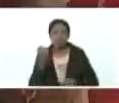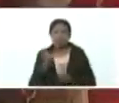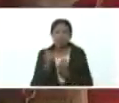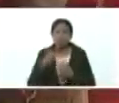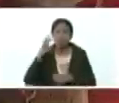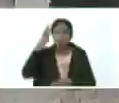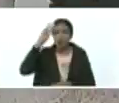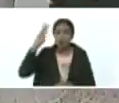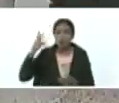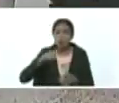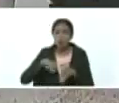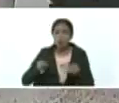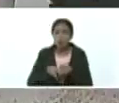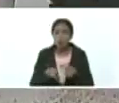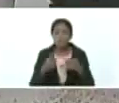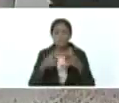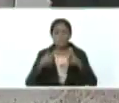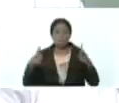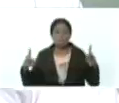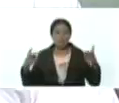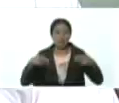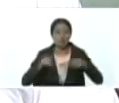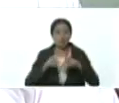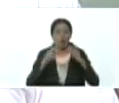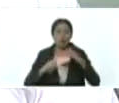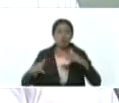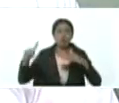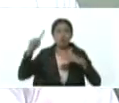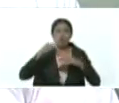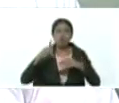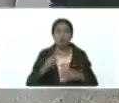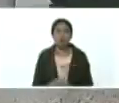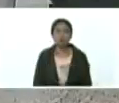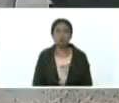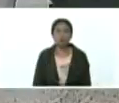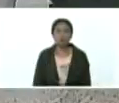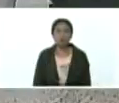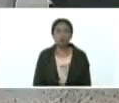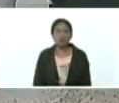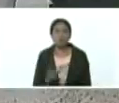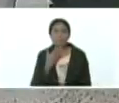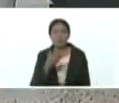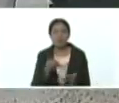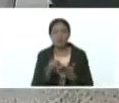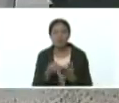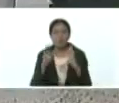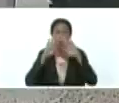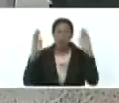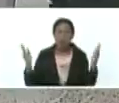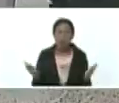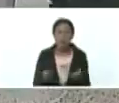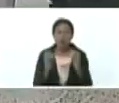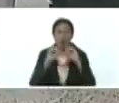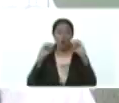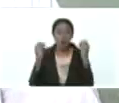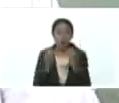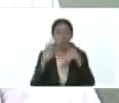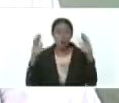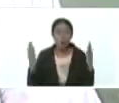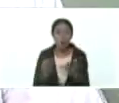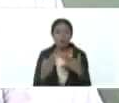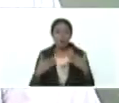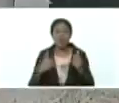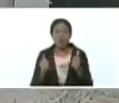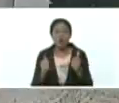Cuba para ampliar los posgrados. Pide ayuda al mundo, a la Organización Mundial de la Salud, a la